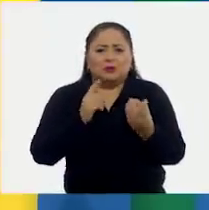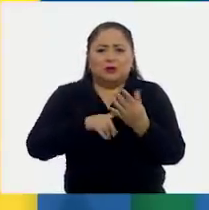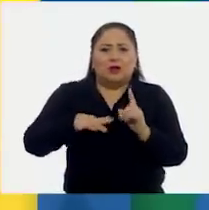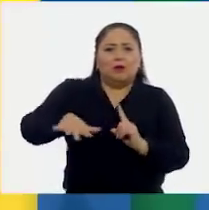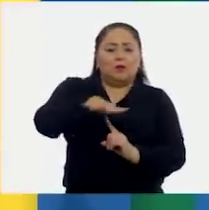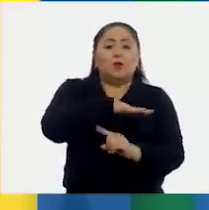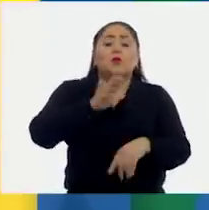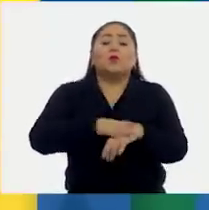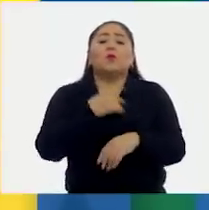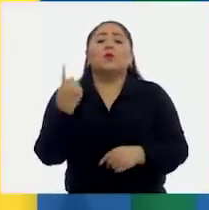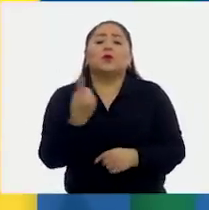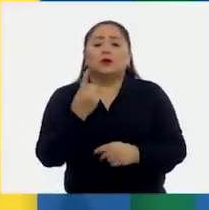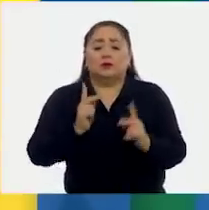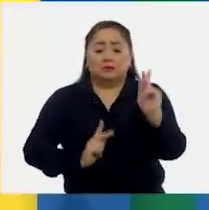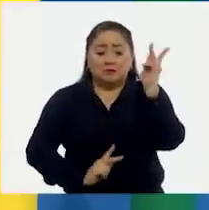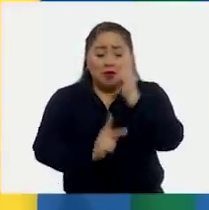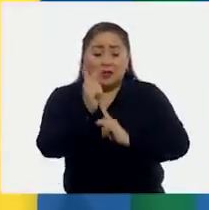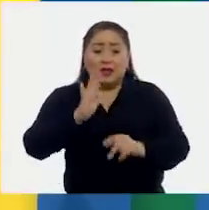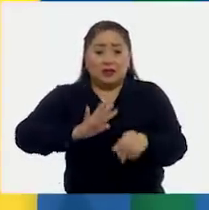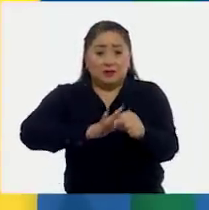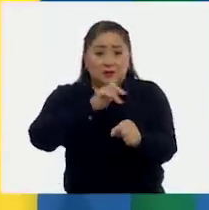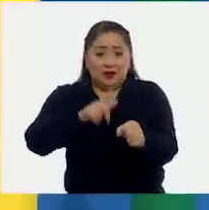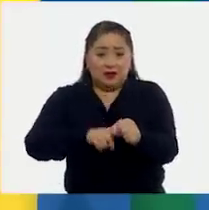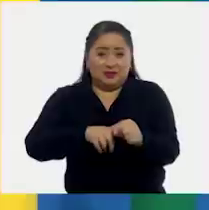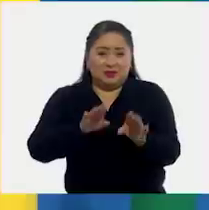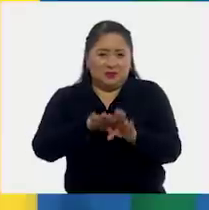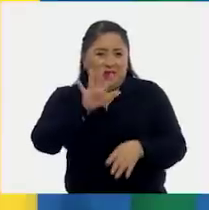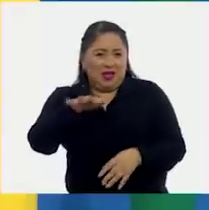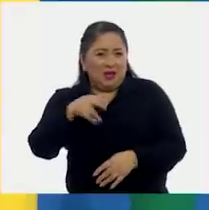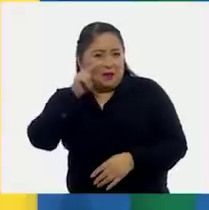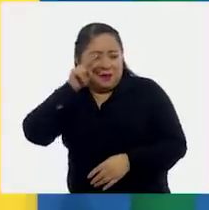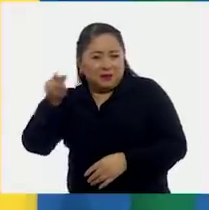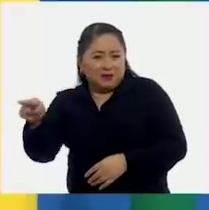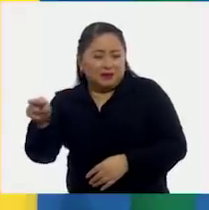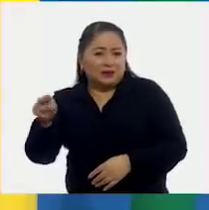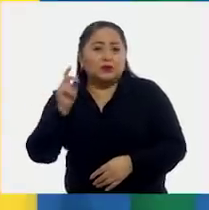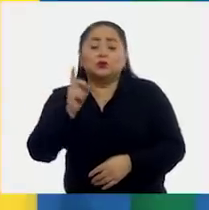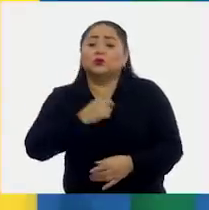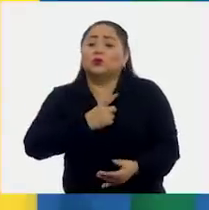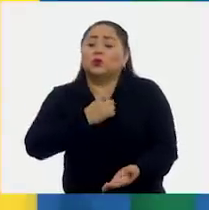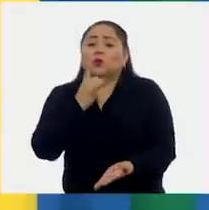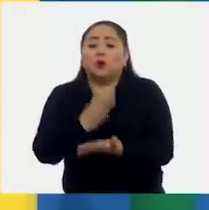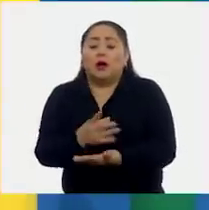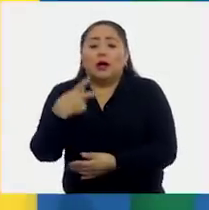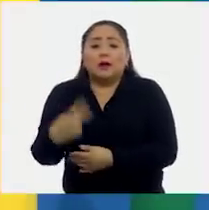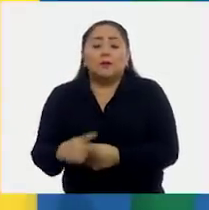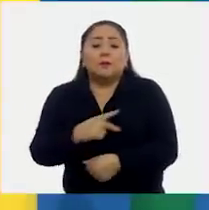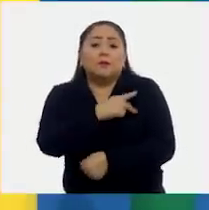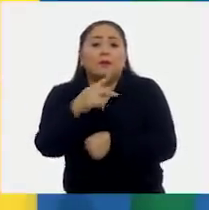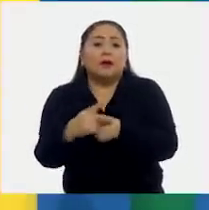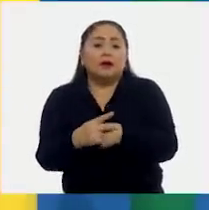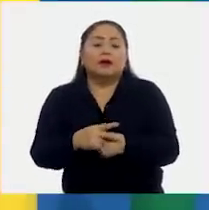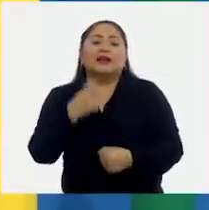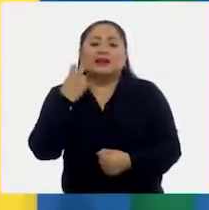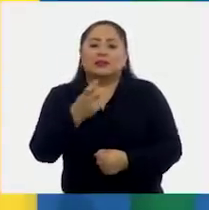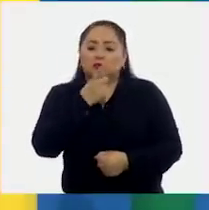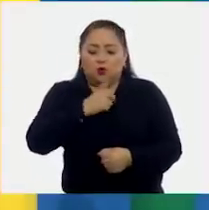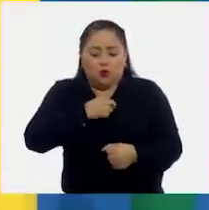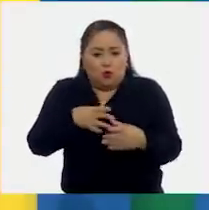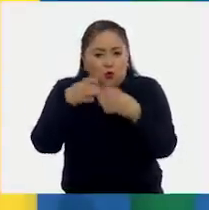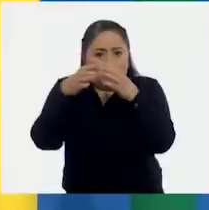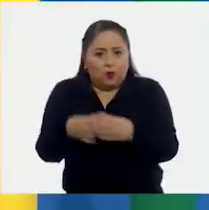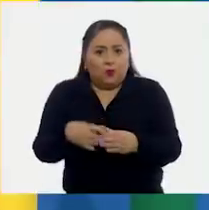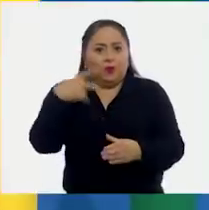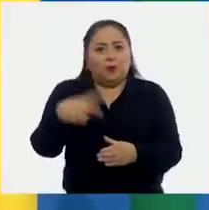ambiente, porque muchas de las plantas y animales, como ya vimos, solo se encuentran en nuestro país. Eso significa que son endémicas